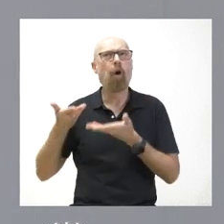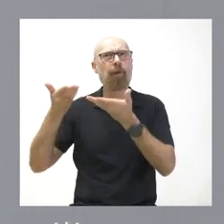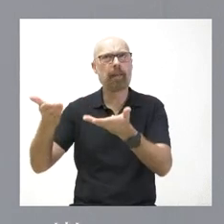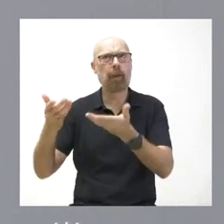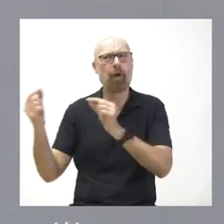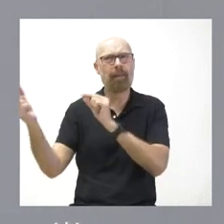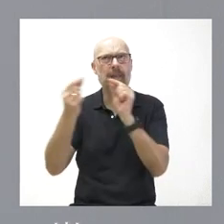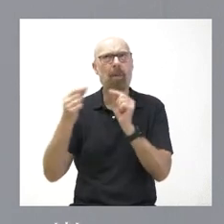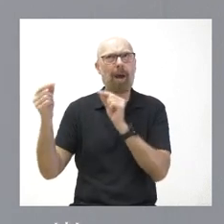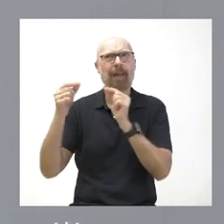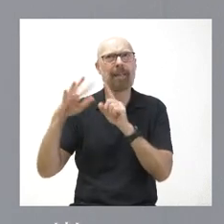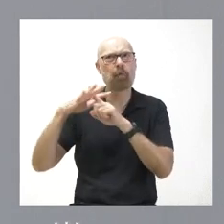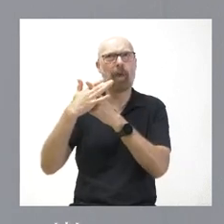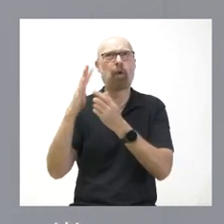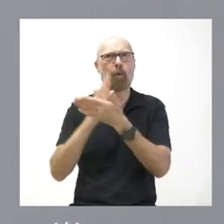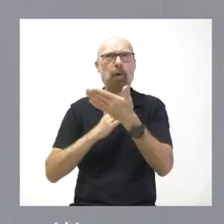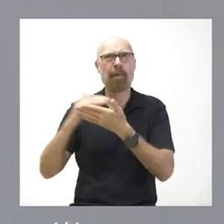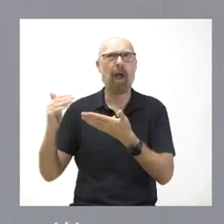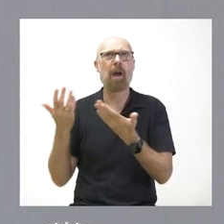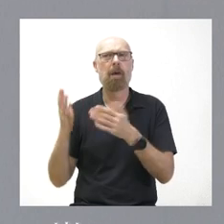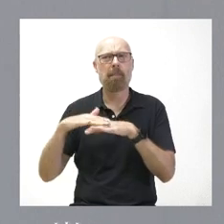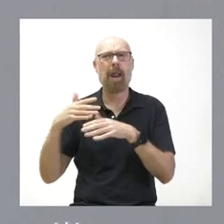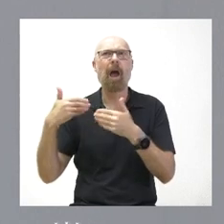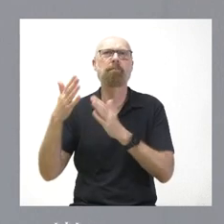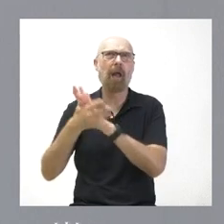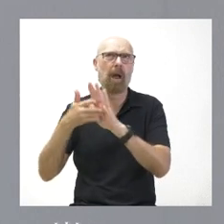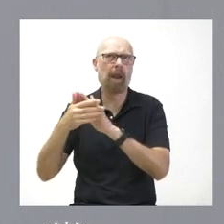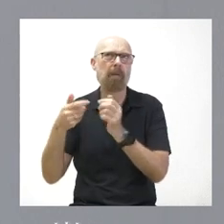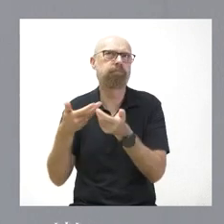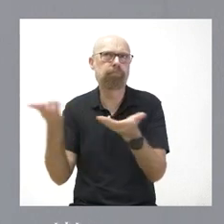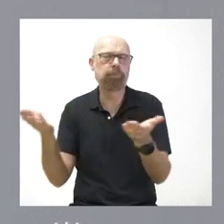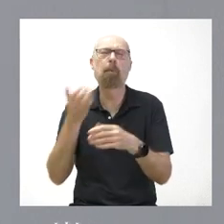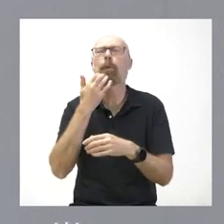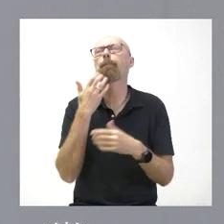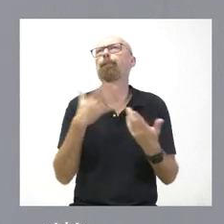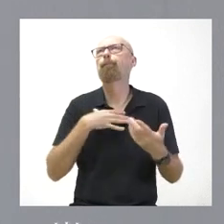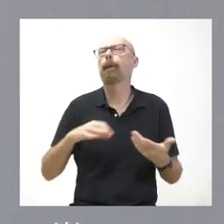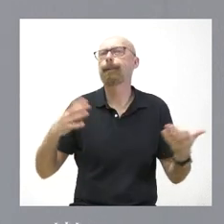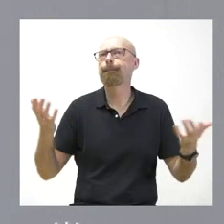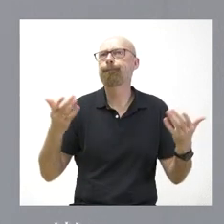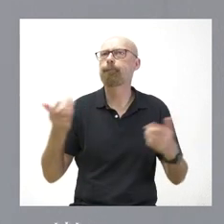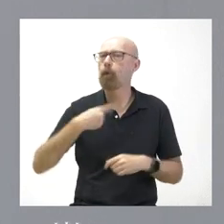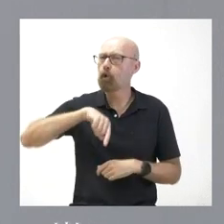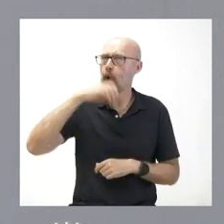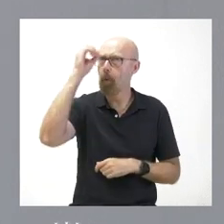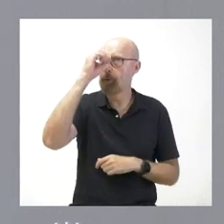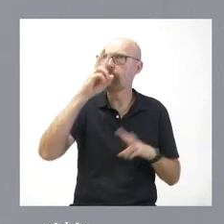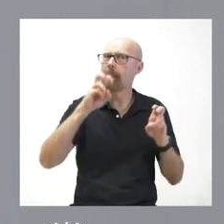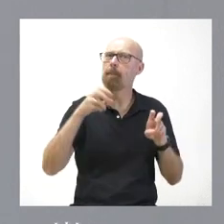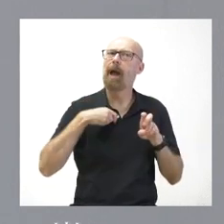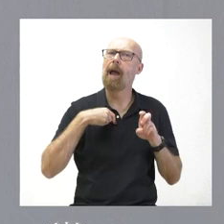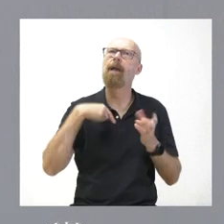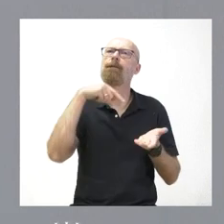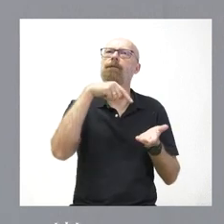comunidad con mano tendida a los grupos políticos como puedan ser por ejemplo pues nuestra posición en materia de financiación